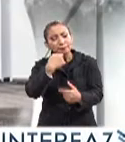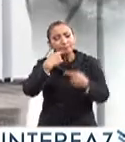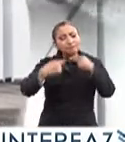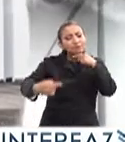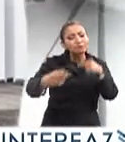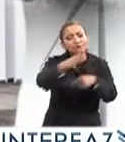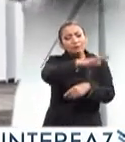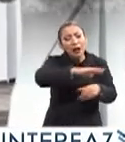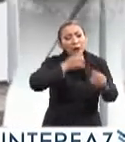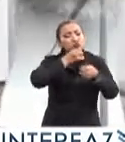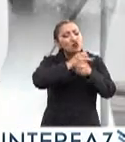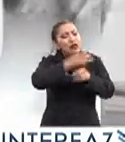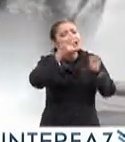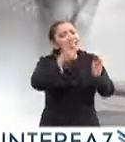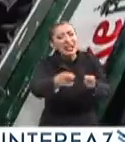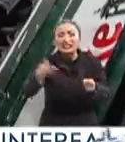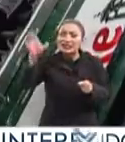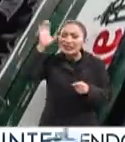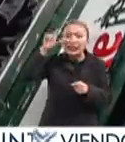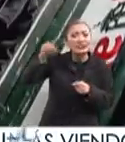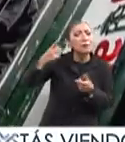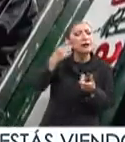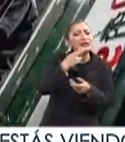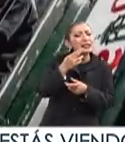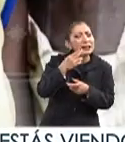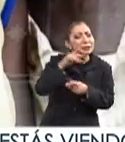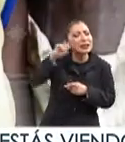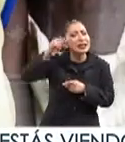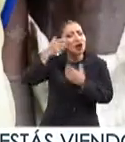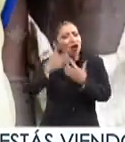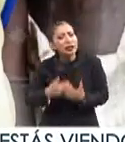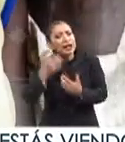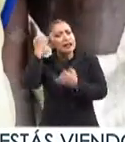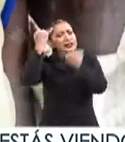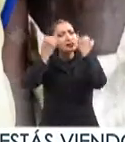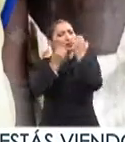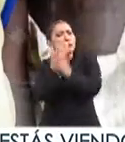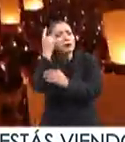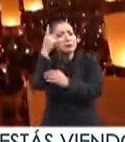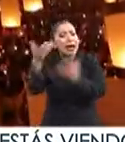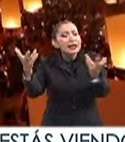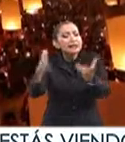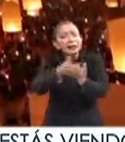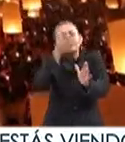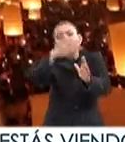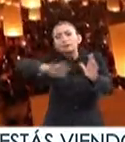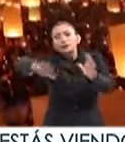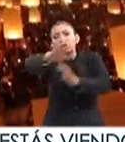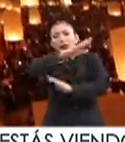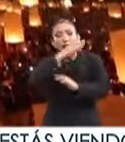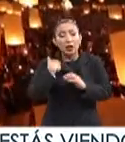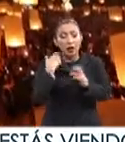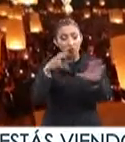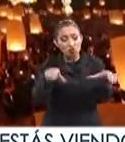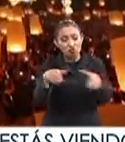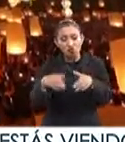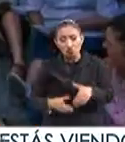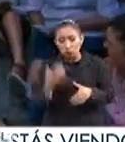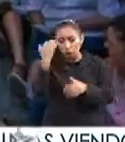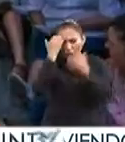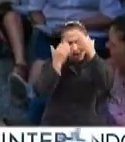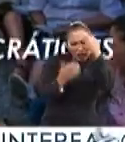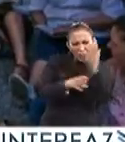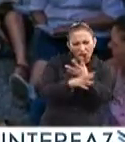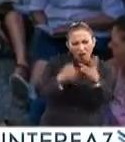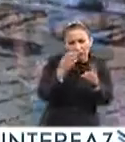debate público informado sobre el rol de la ciencia, la tecnología y la innovación para la construcción de sociedades del conocimiento más